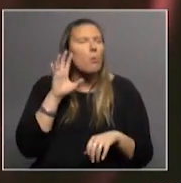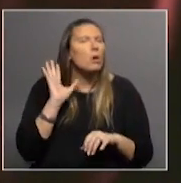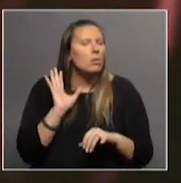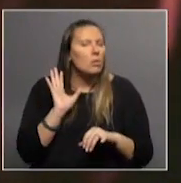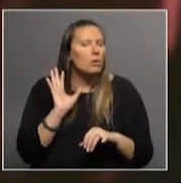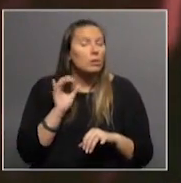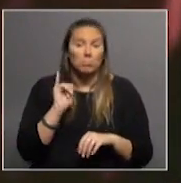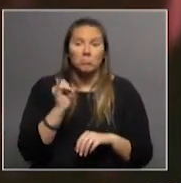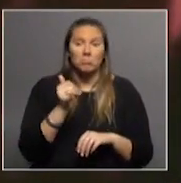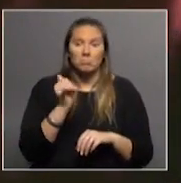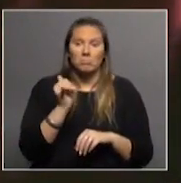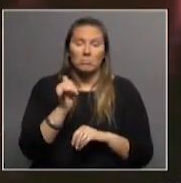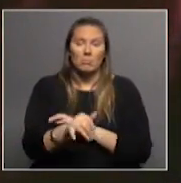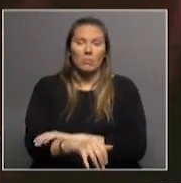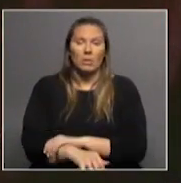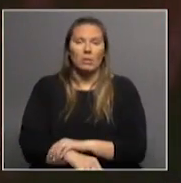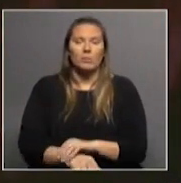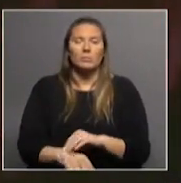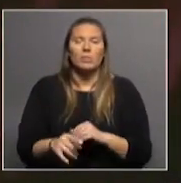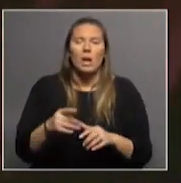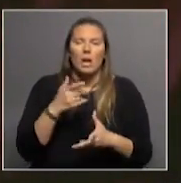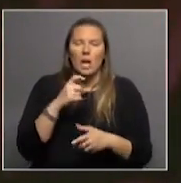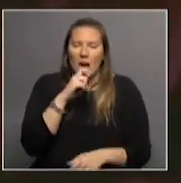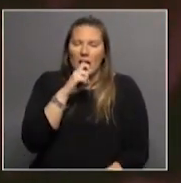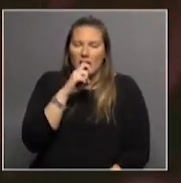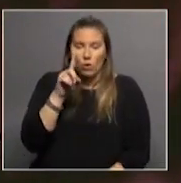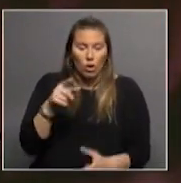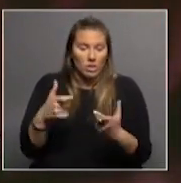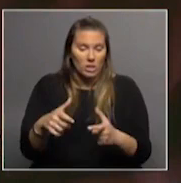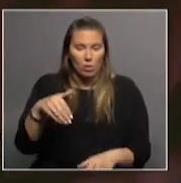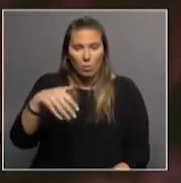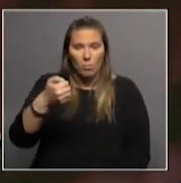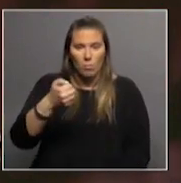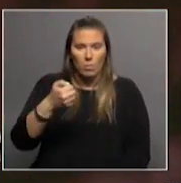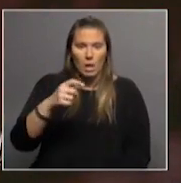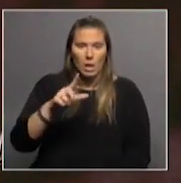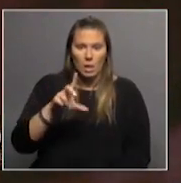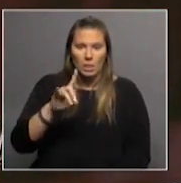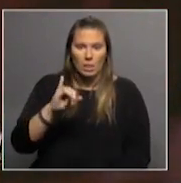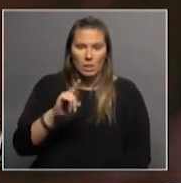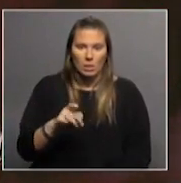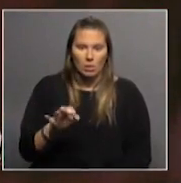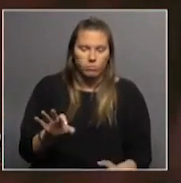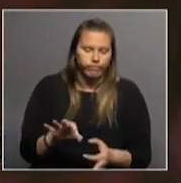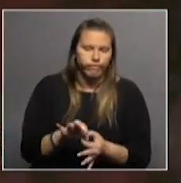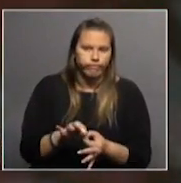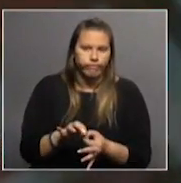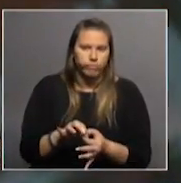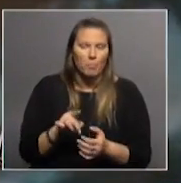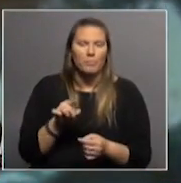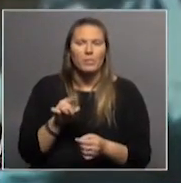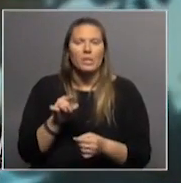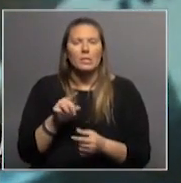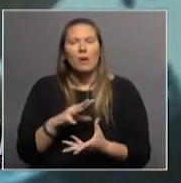shift con el enojo del maldigo tuvo que ver con haber tenido esa